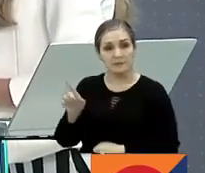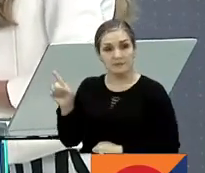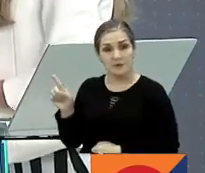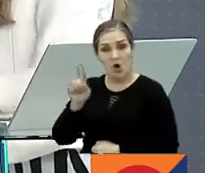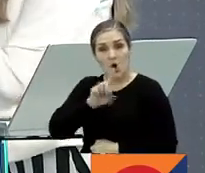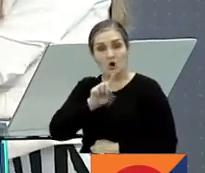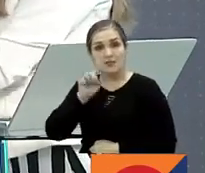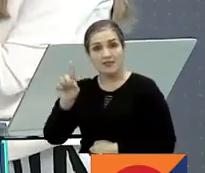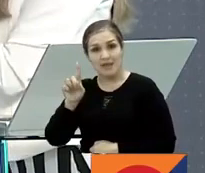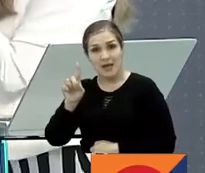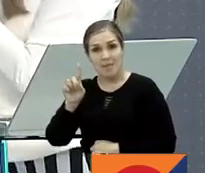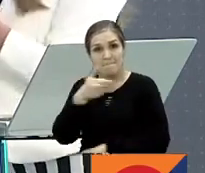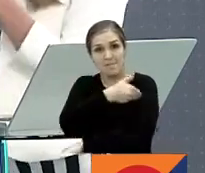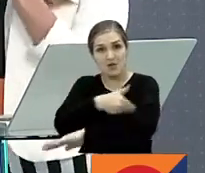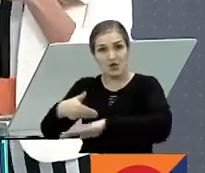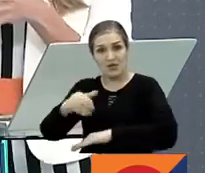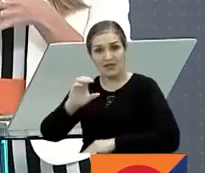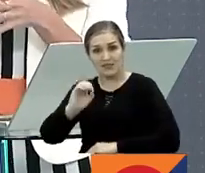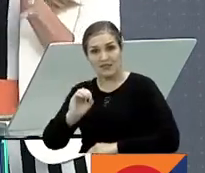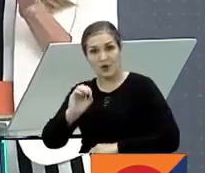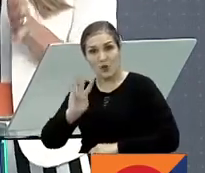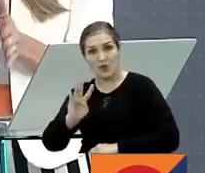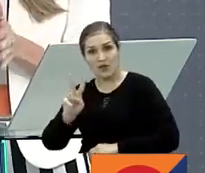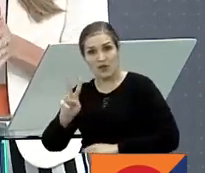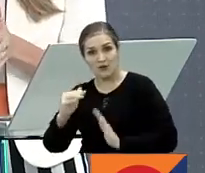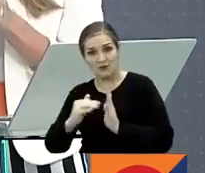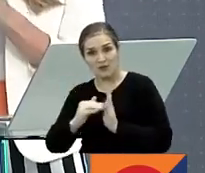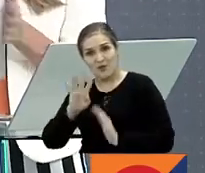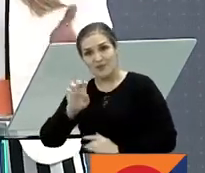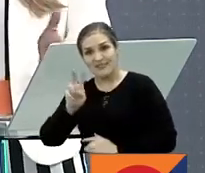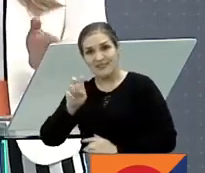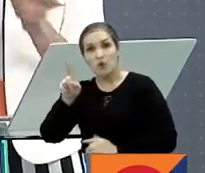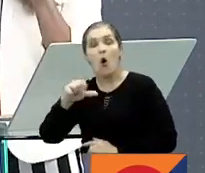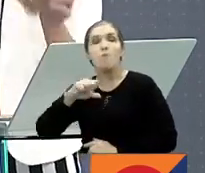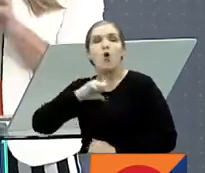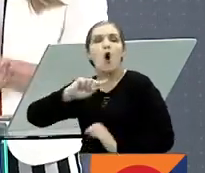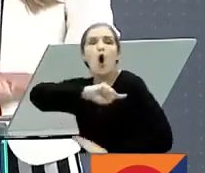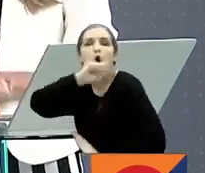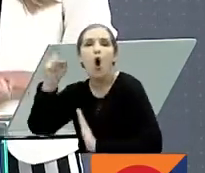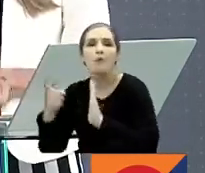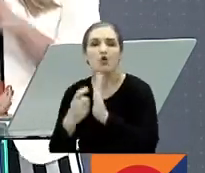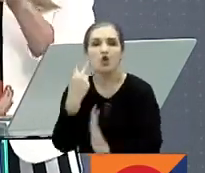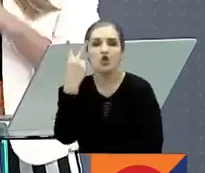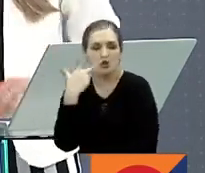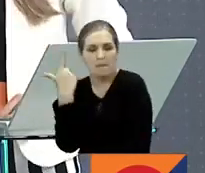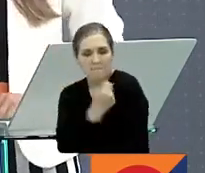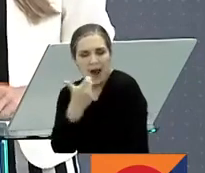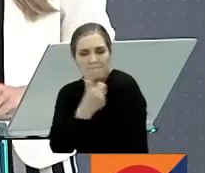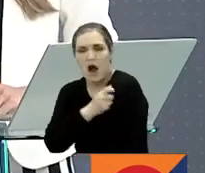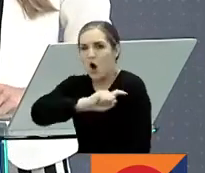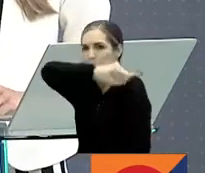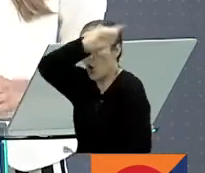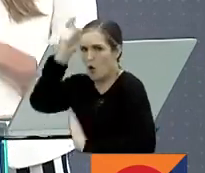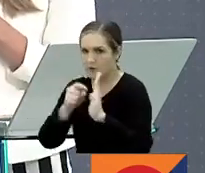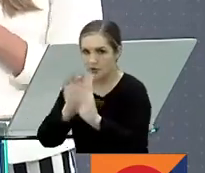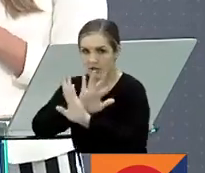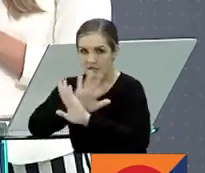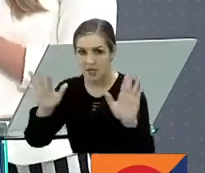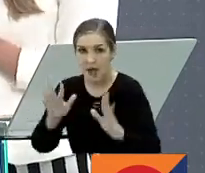11.042.971 personas tienen su esquema completo, es decir, la inmunización con sus 2 dosis. El país además tiene